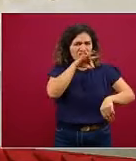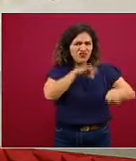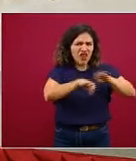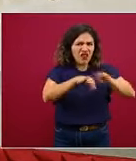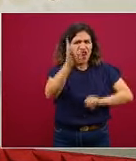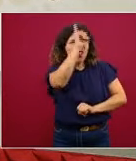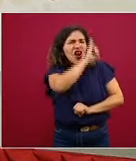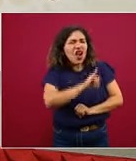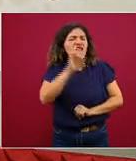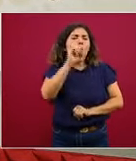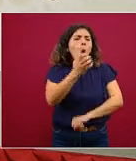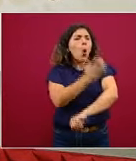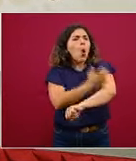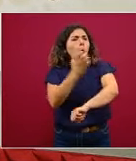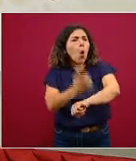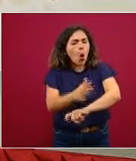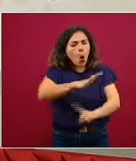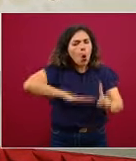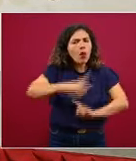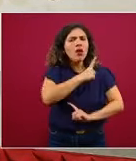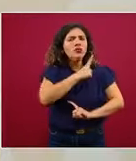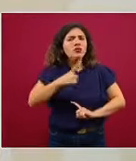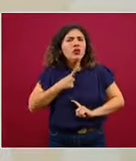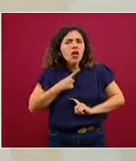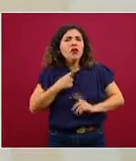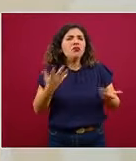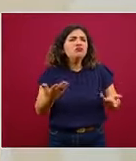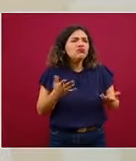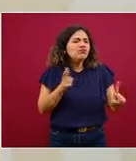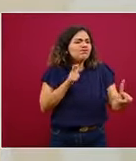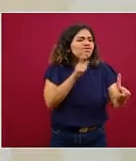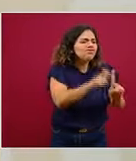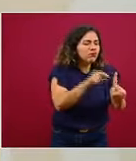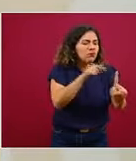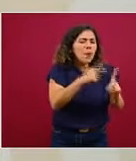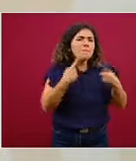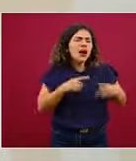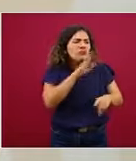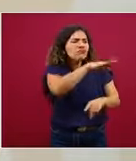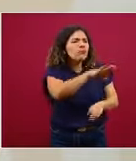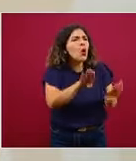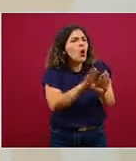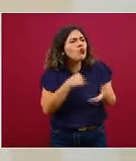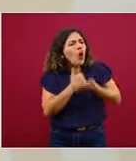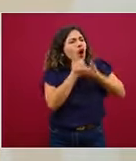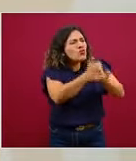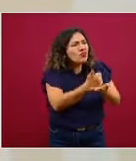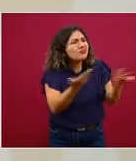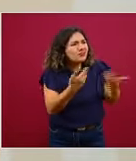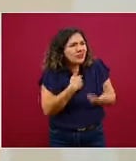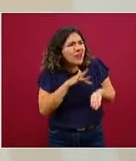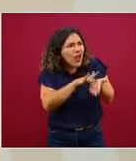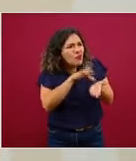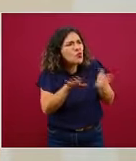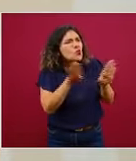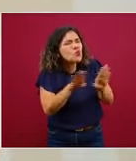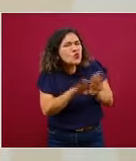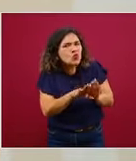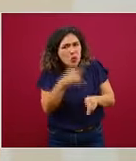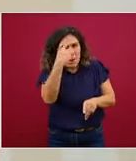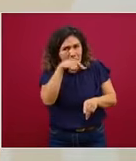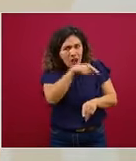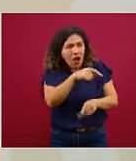los compañeros de forma comunitaria, ofrecer cómo podemos ayudar y apoyar, canalizar hacia